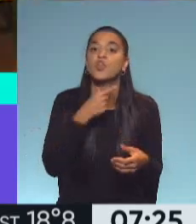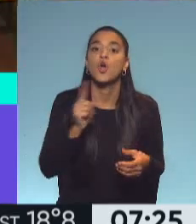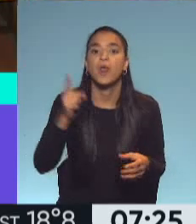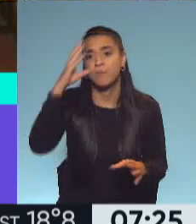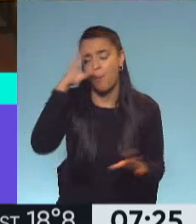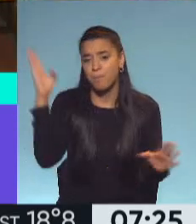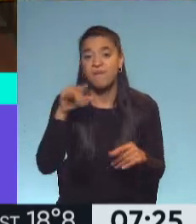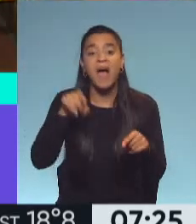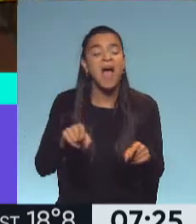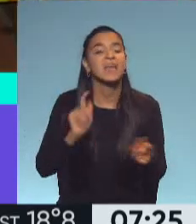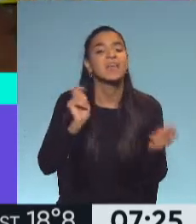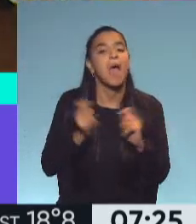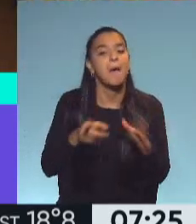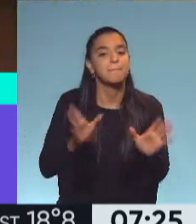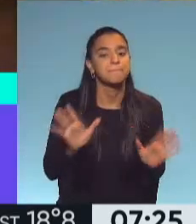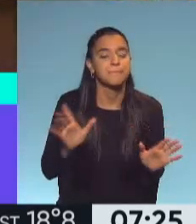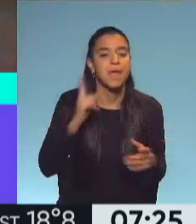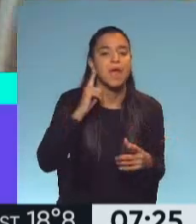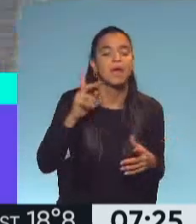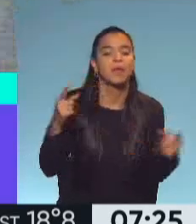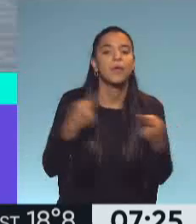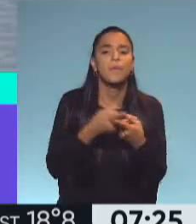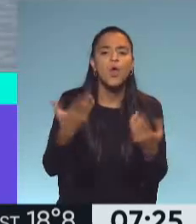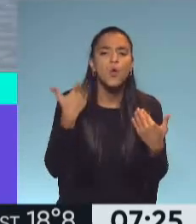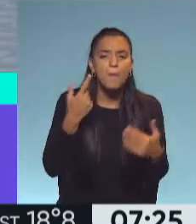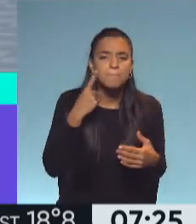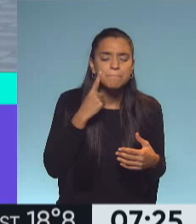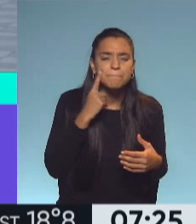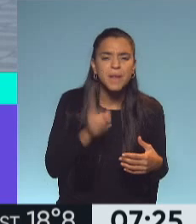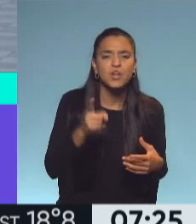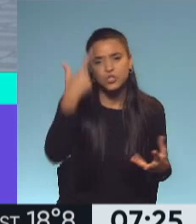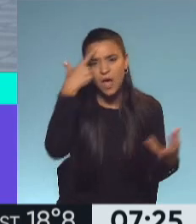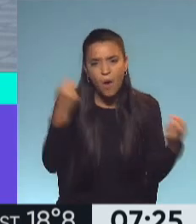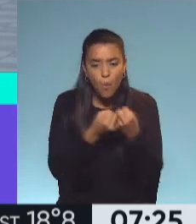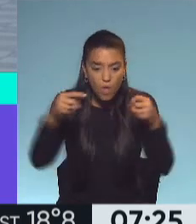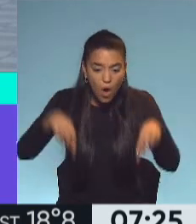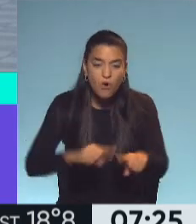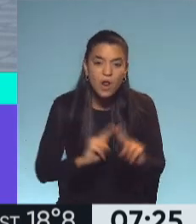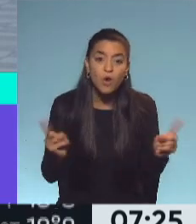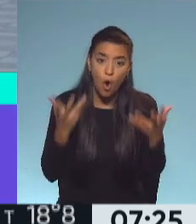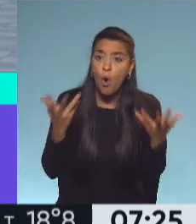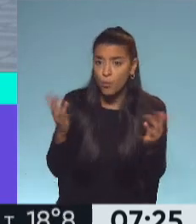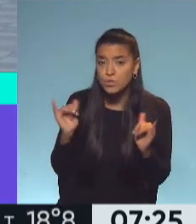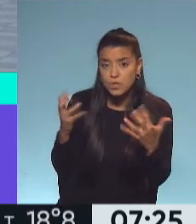y ahí cambia el orden de la discusión. Pero no es peligroso, Kreplak, que no se pongan de acuerdo en este momento, justamente. Por